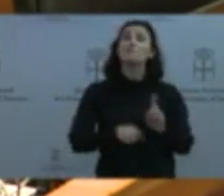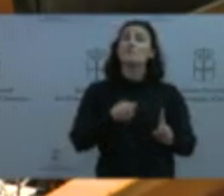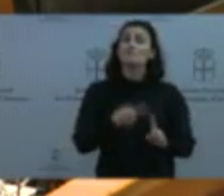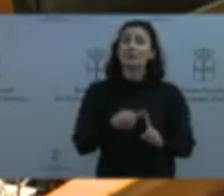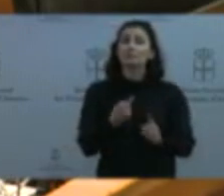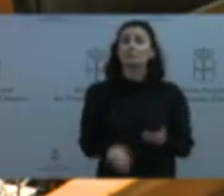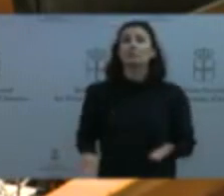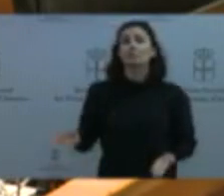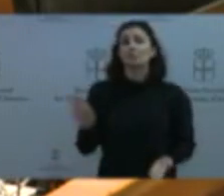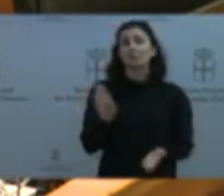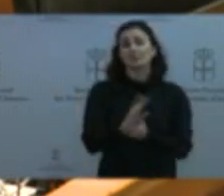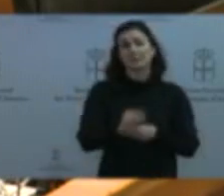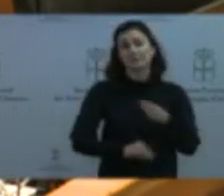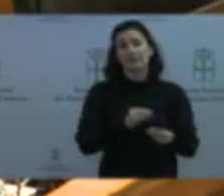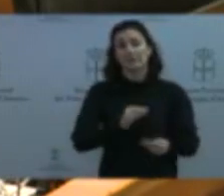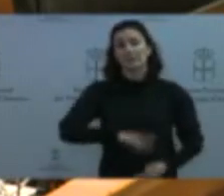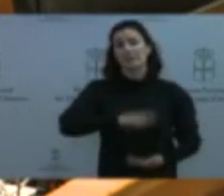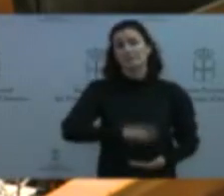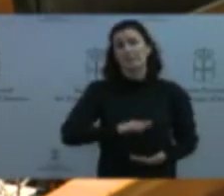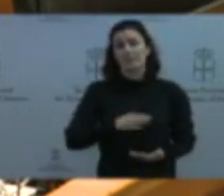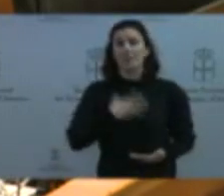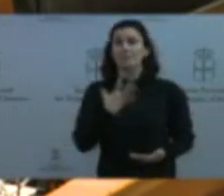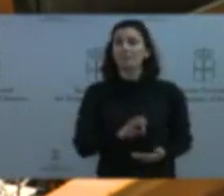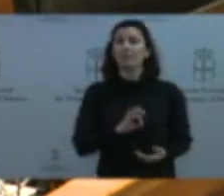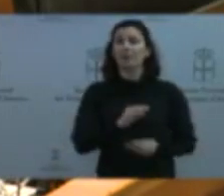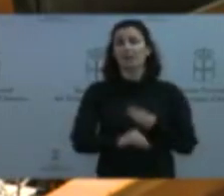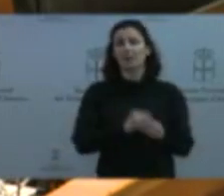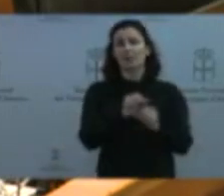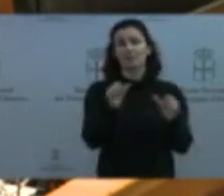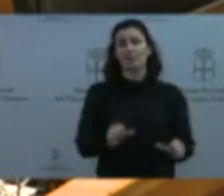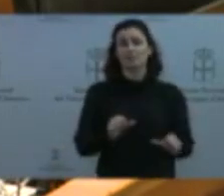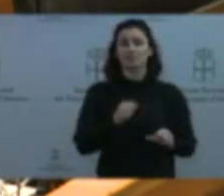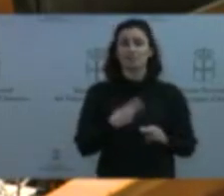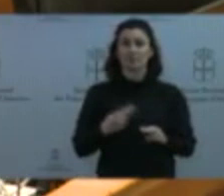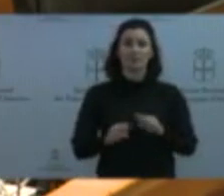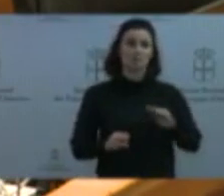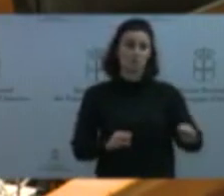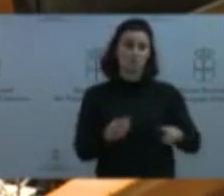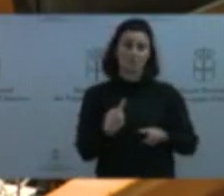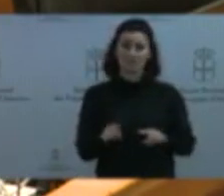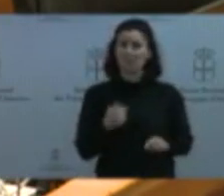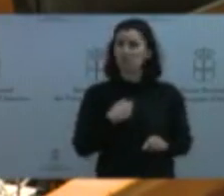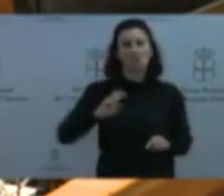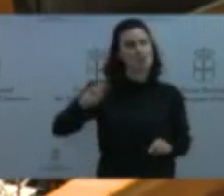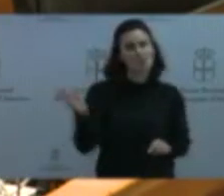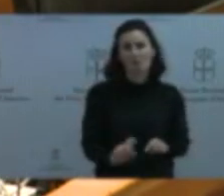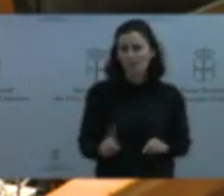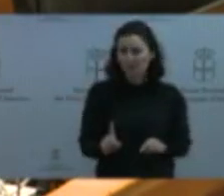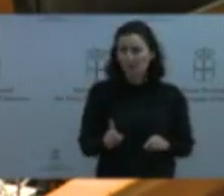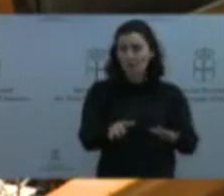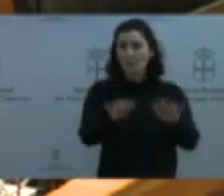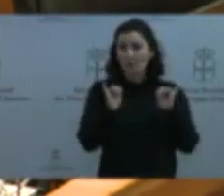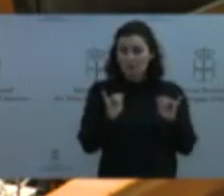pues, instaurar unas nuevas formas de hacer política. Nosotros no venimos ni de gabinetes, ni de liberaciones